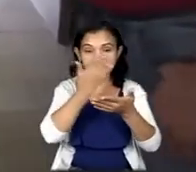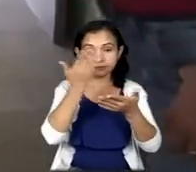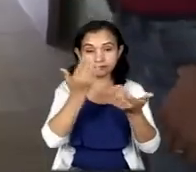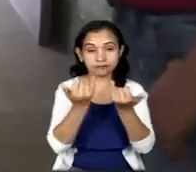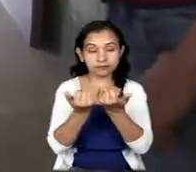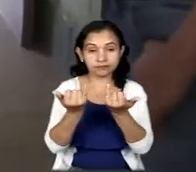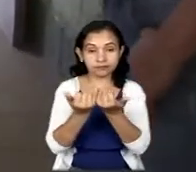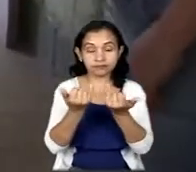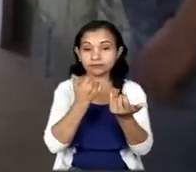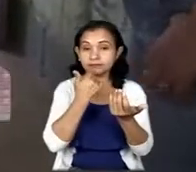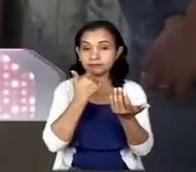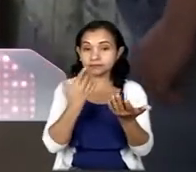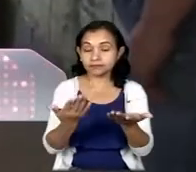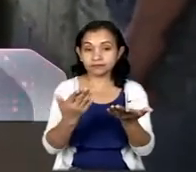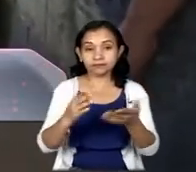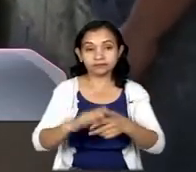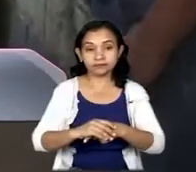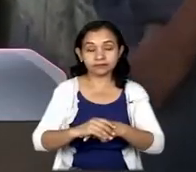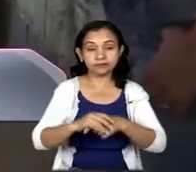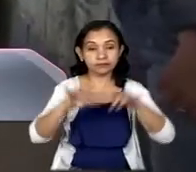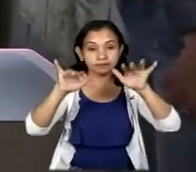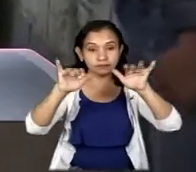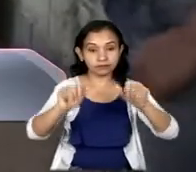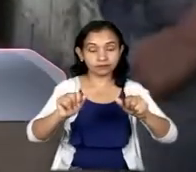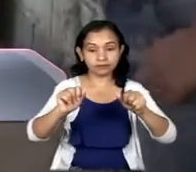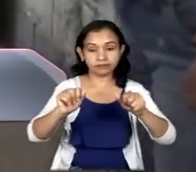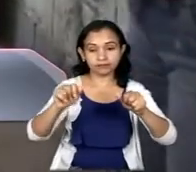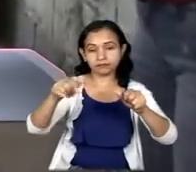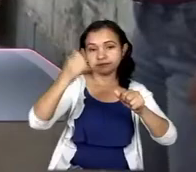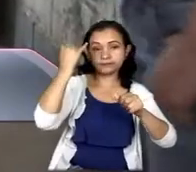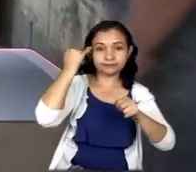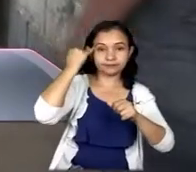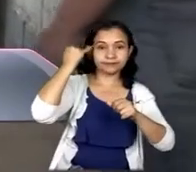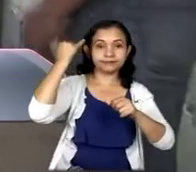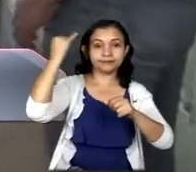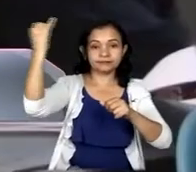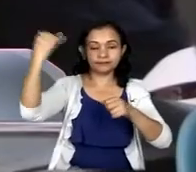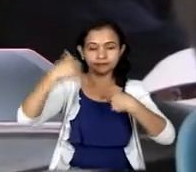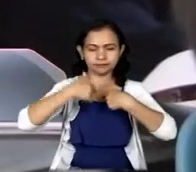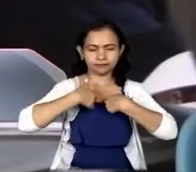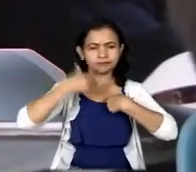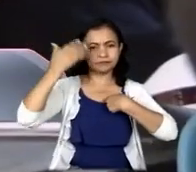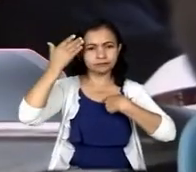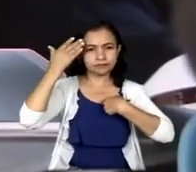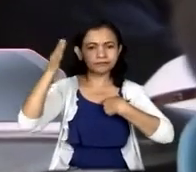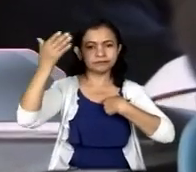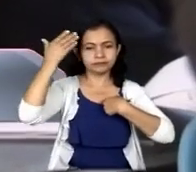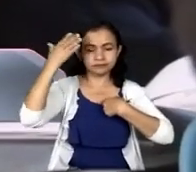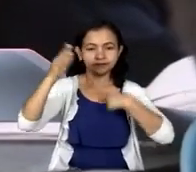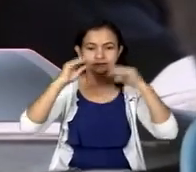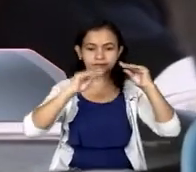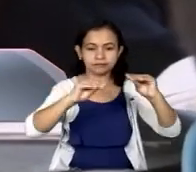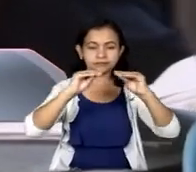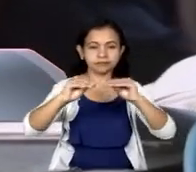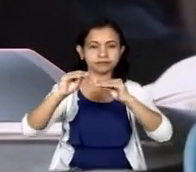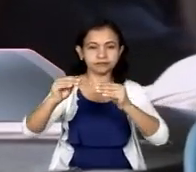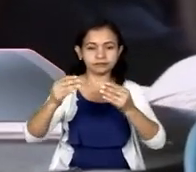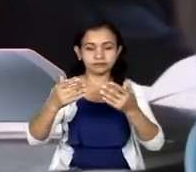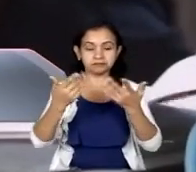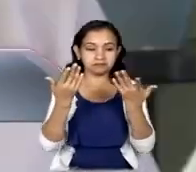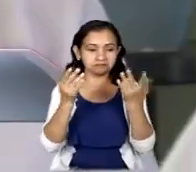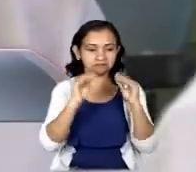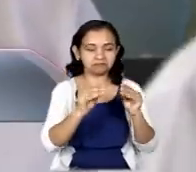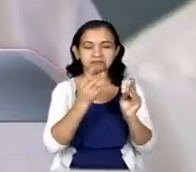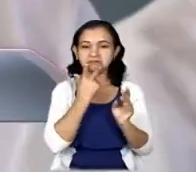mediador. Porque ya era quitar aquella idea de que yo lo sé todo y yo te lo enseño, yo no te enseño nada.